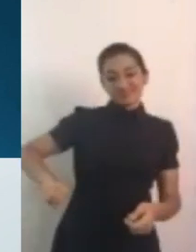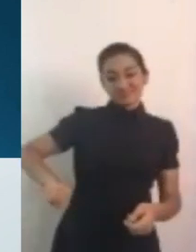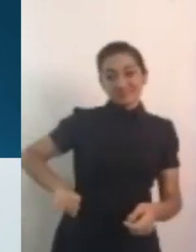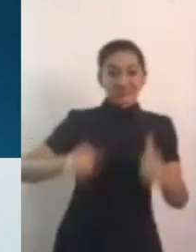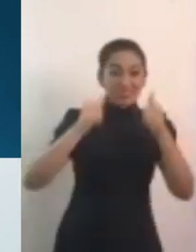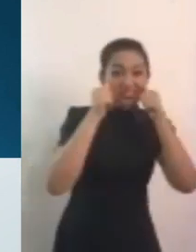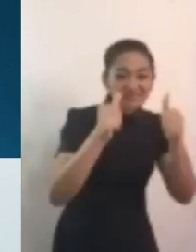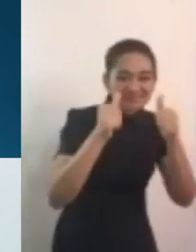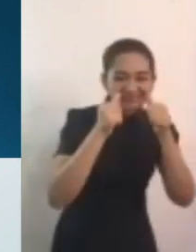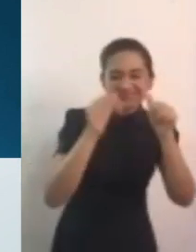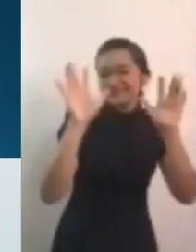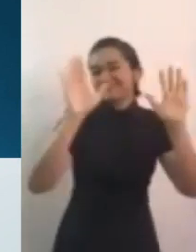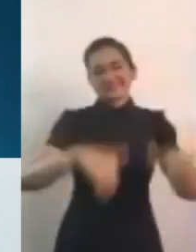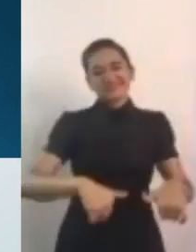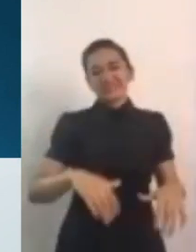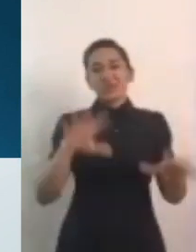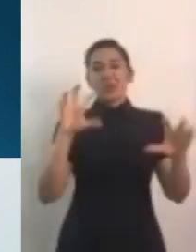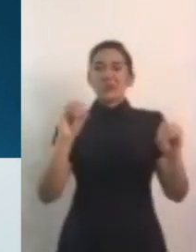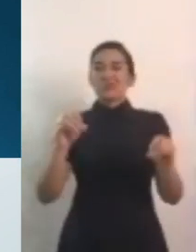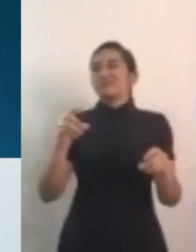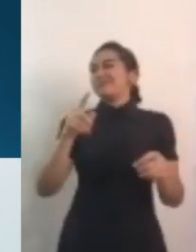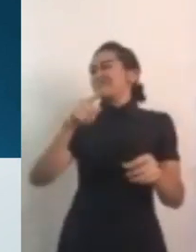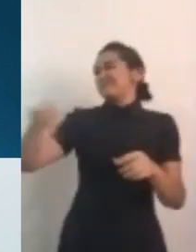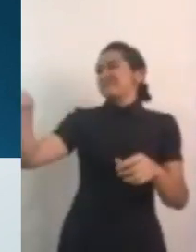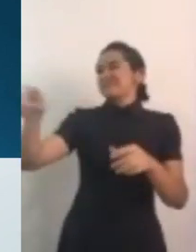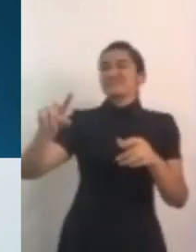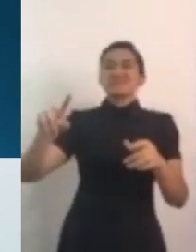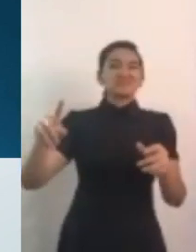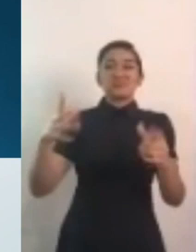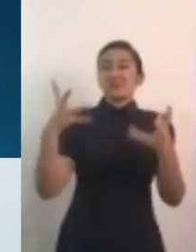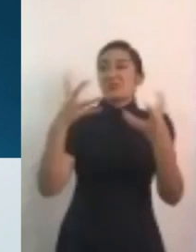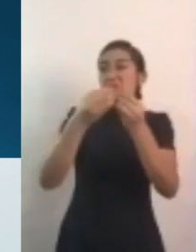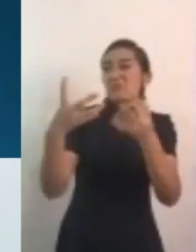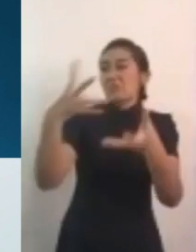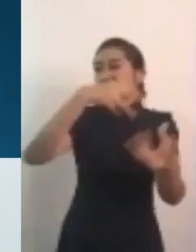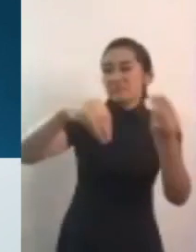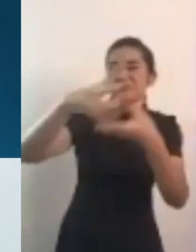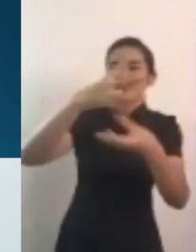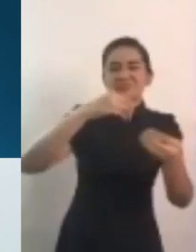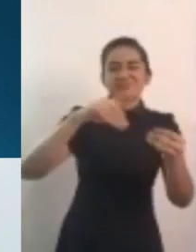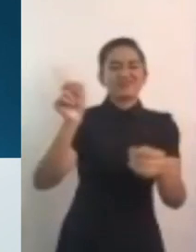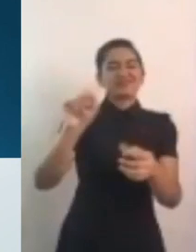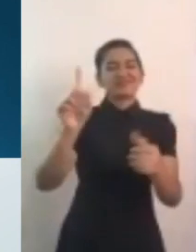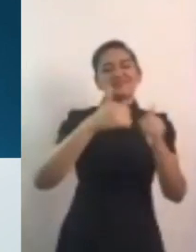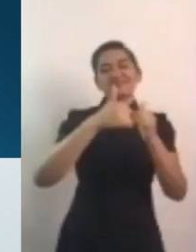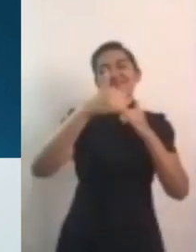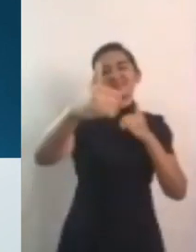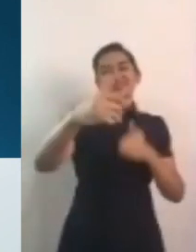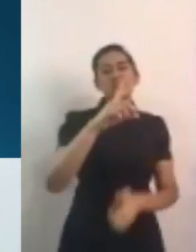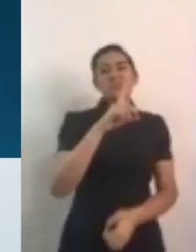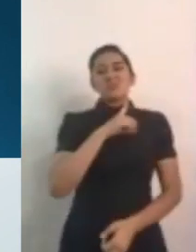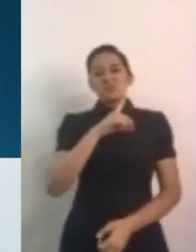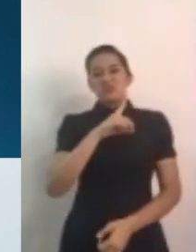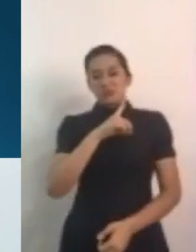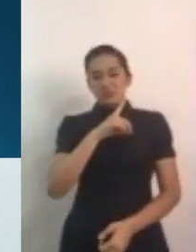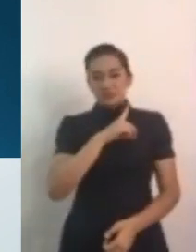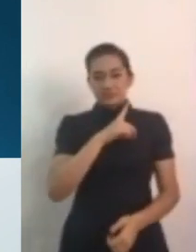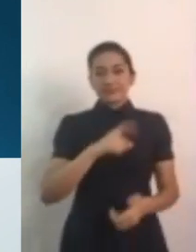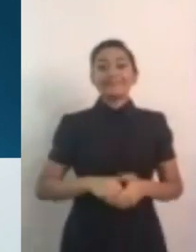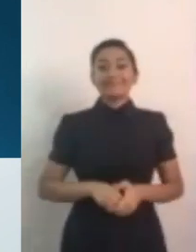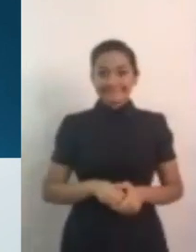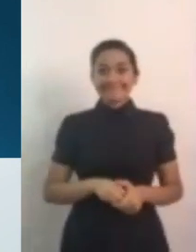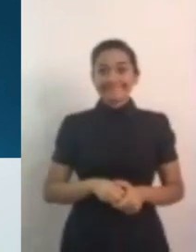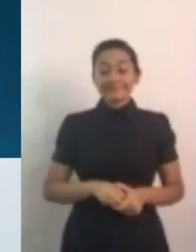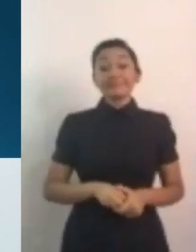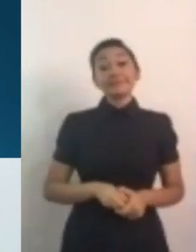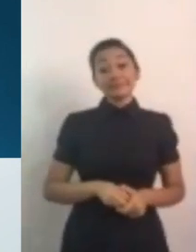de aislamiento. Pasamos a la 14. La reacción, en la anterior diapositiva estábamos